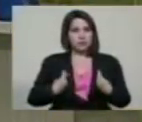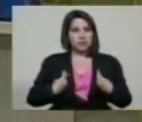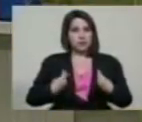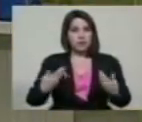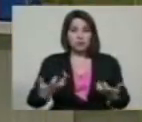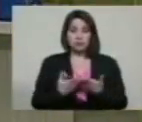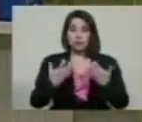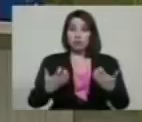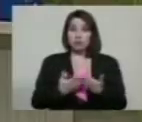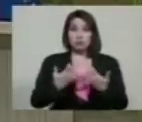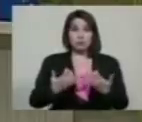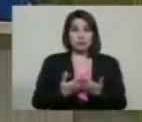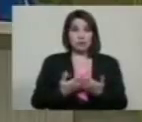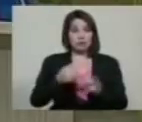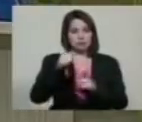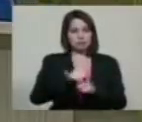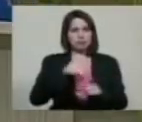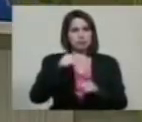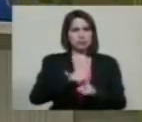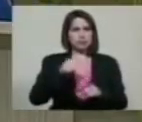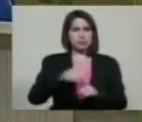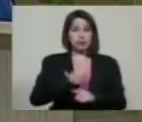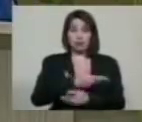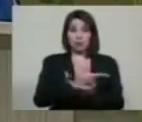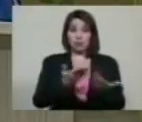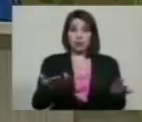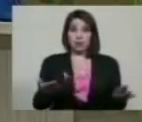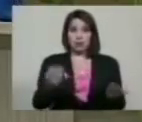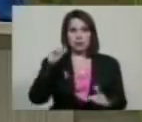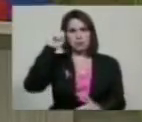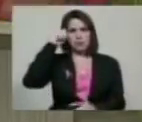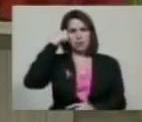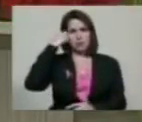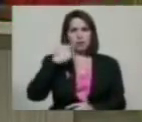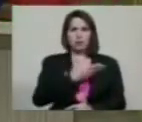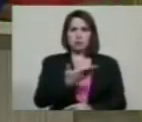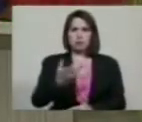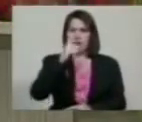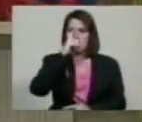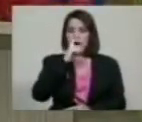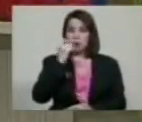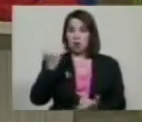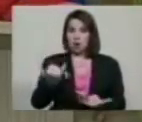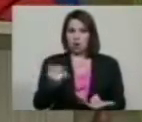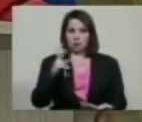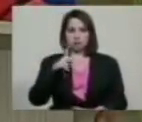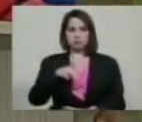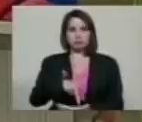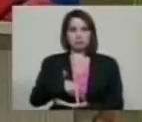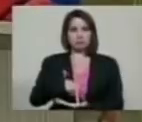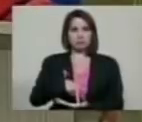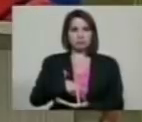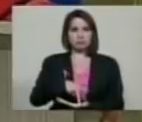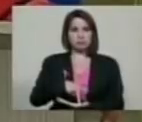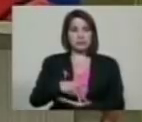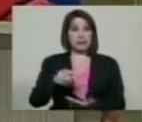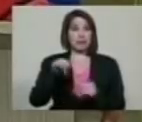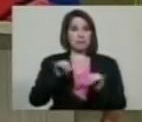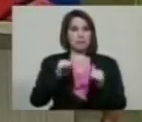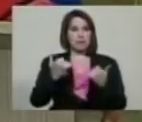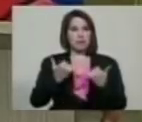ustedes. Y recuerdo cuando tenía la edad de ustedes. Y hoy me posiciono aquí, me paro aquí, tenía los mismos